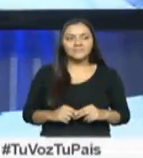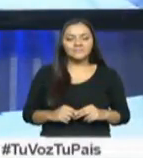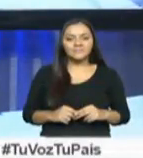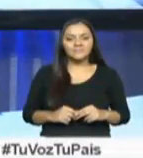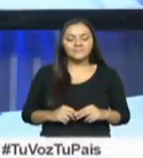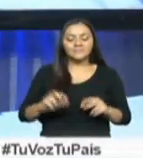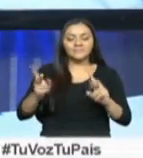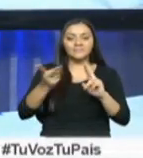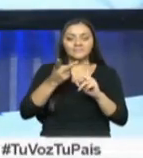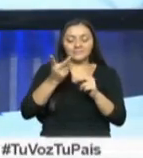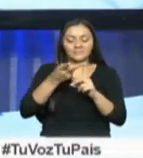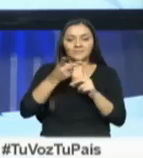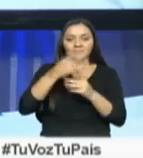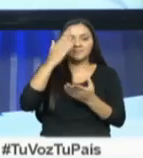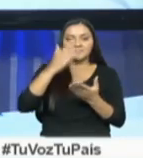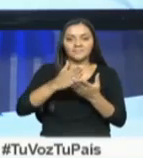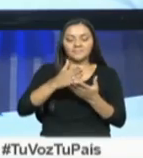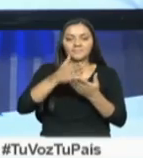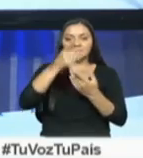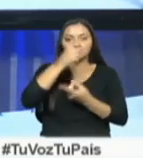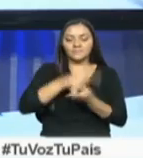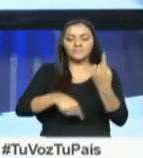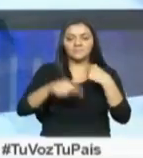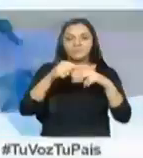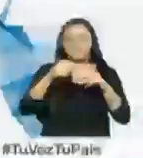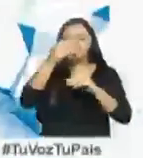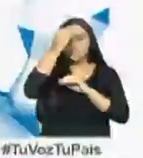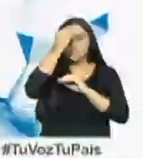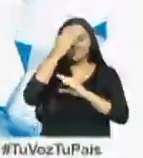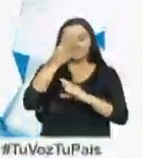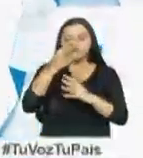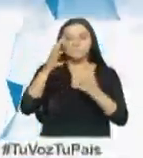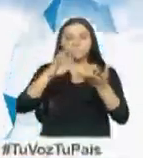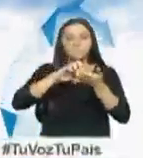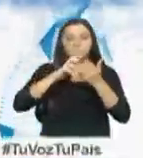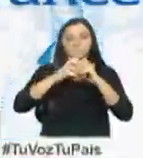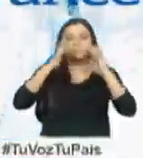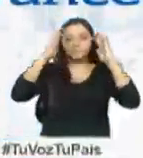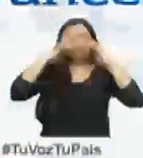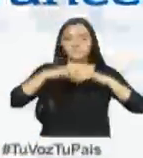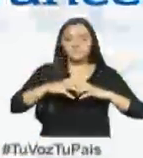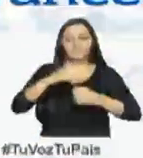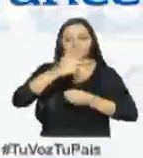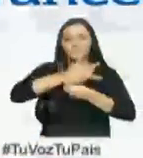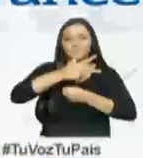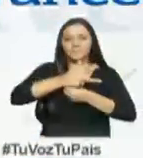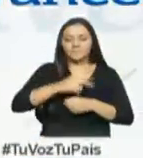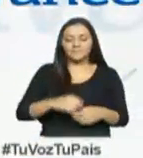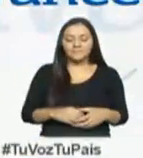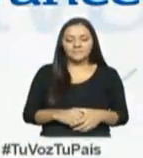Hacemos una nueva pausa, pero cuando regresemos les contaremos que una tragedia enluta a Guatemala.